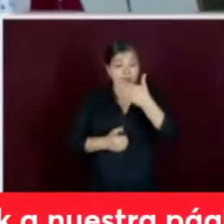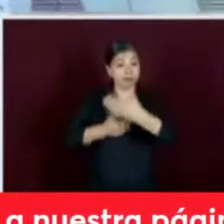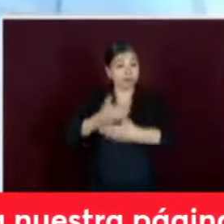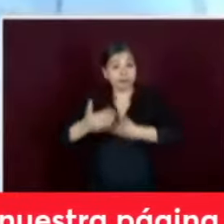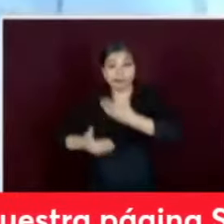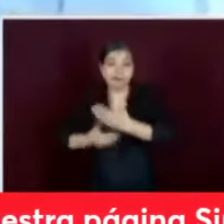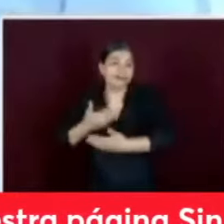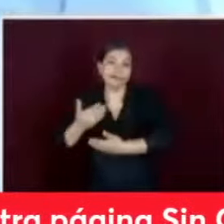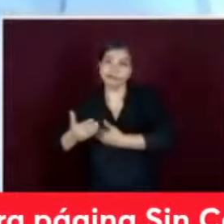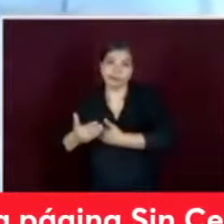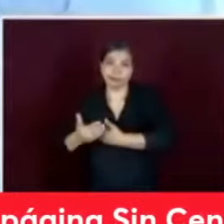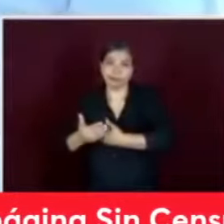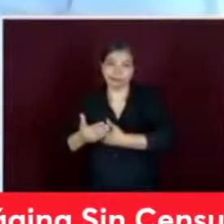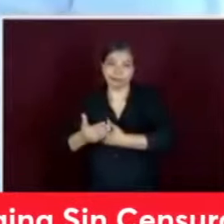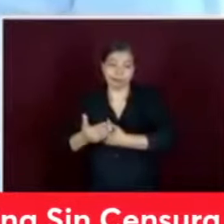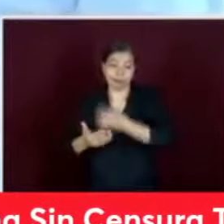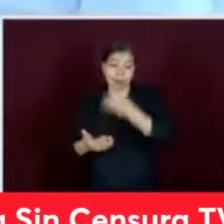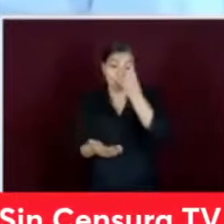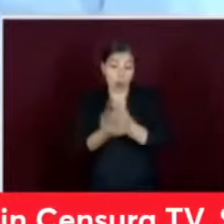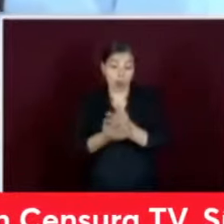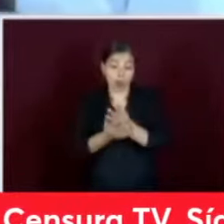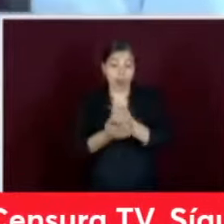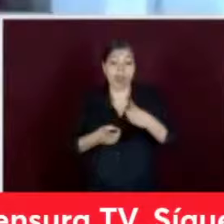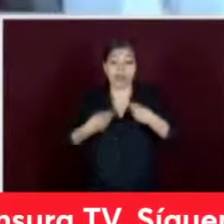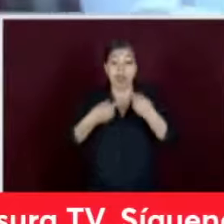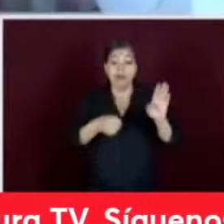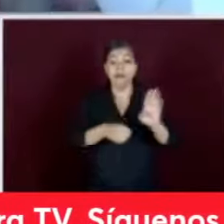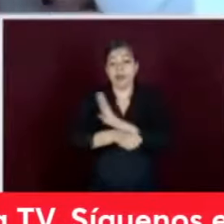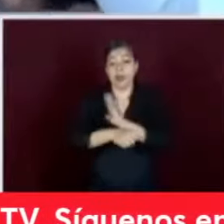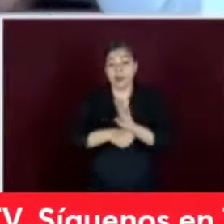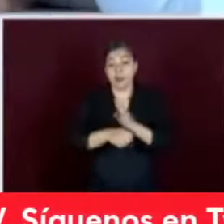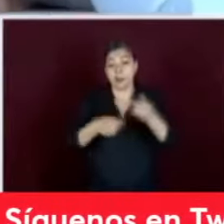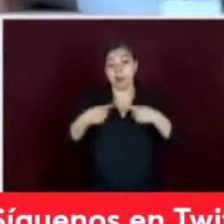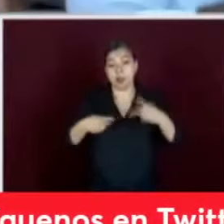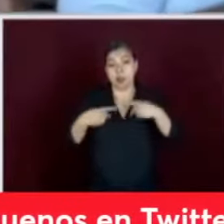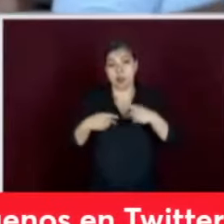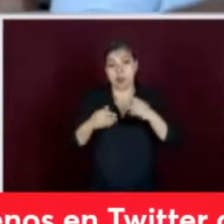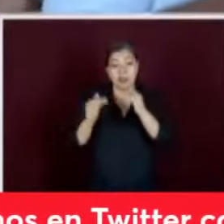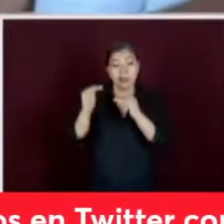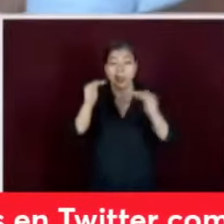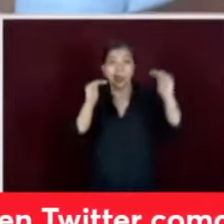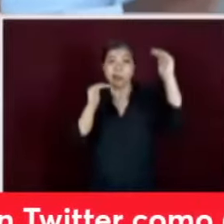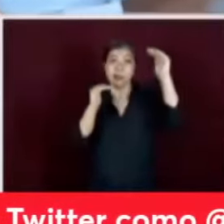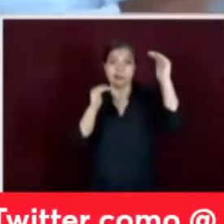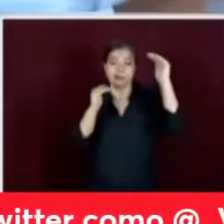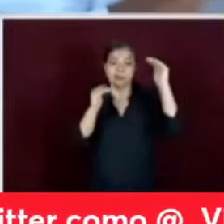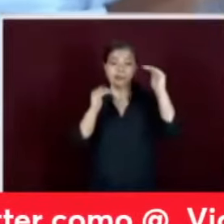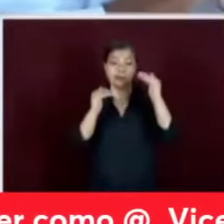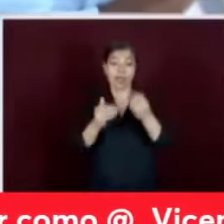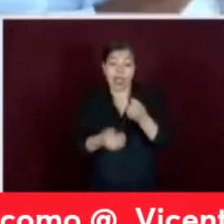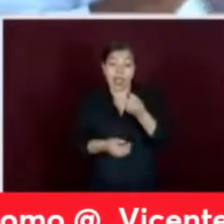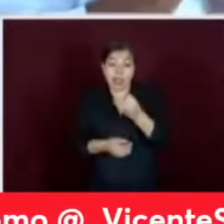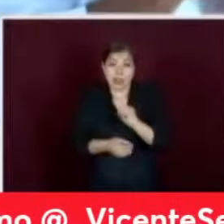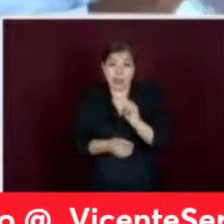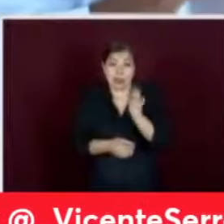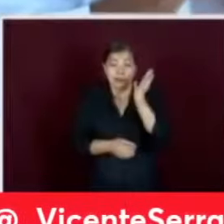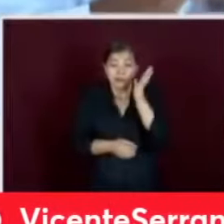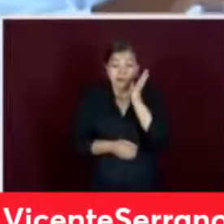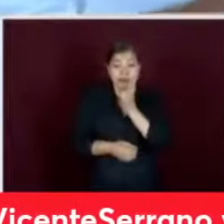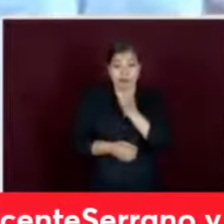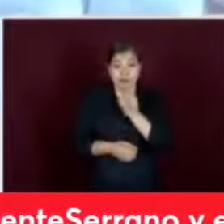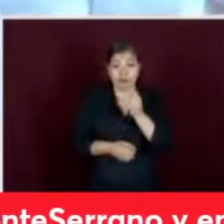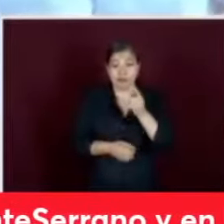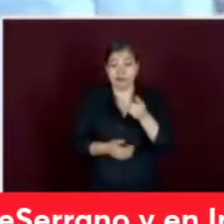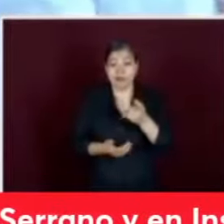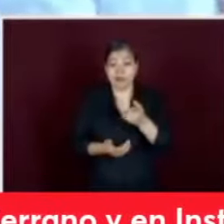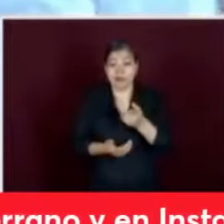cuando solo se favorece a los más prósperos. Así de sencillo y así de